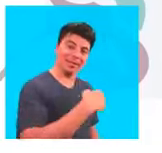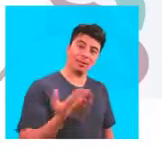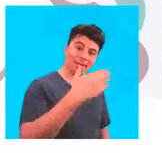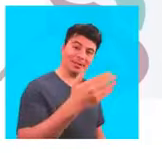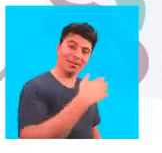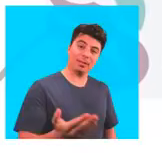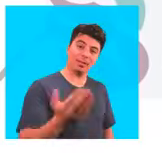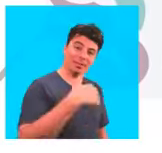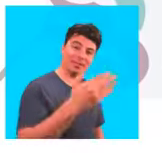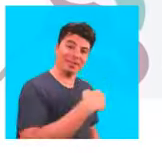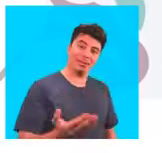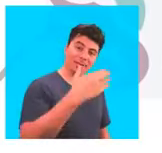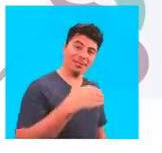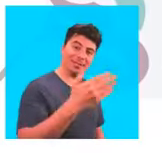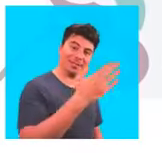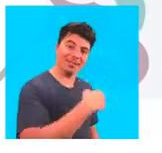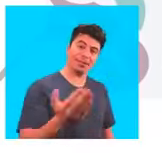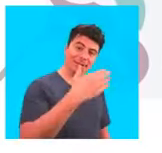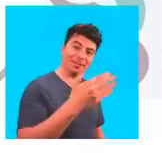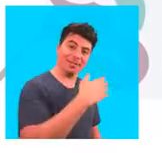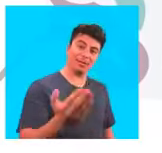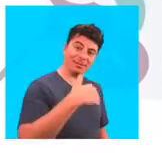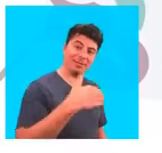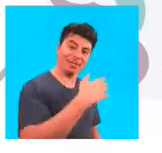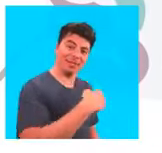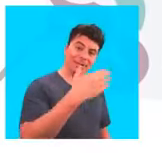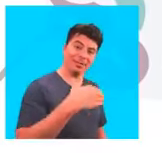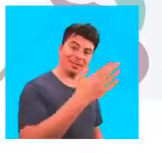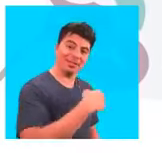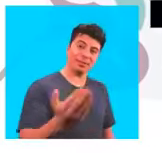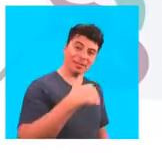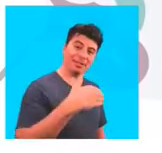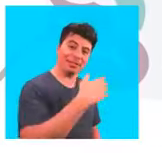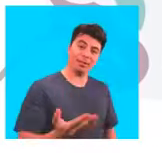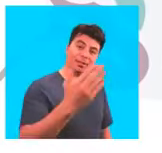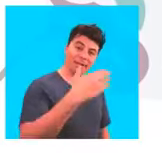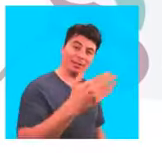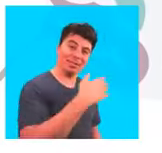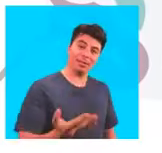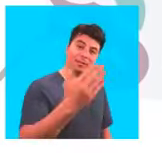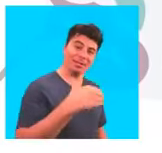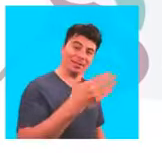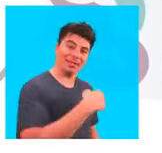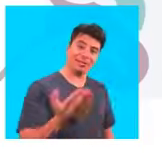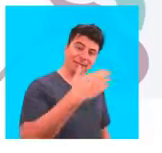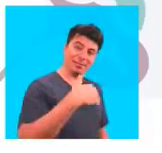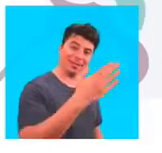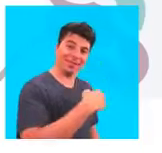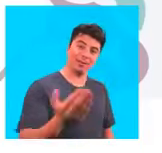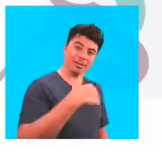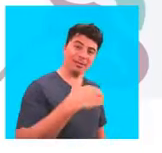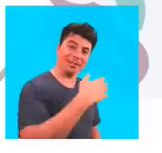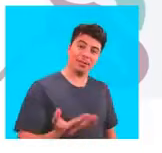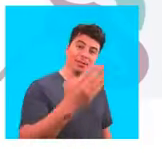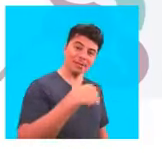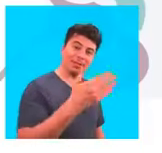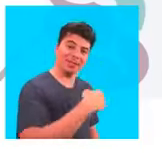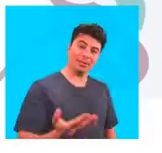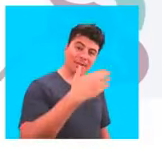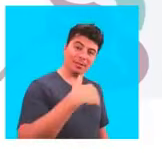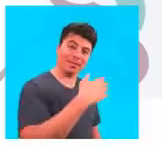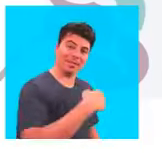está mejorando, que está detectando más estímulos, que está viendo todo, a nosotros nos enorgullece eso.